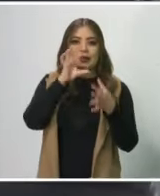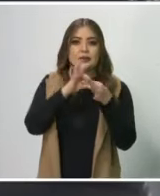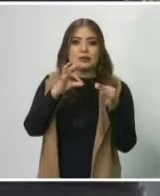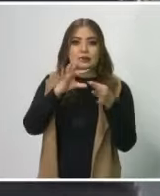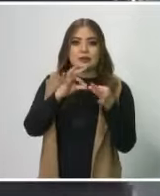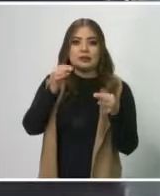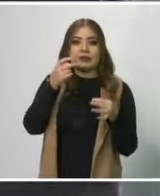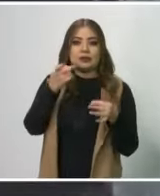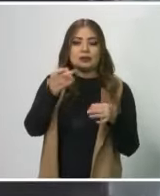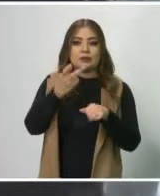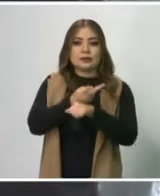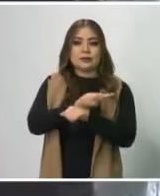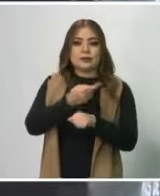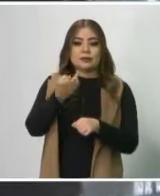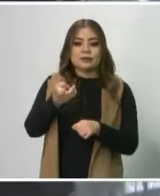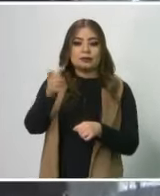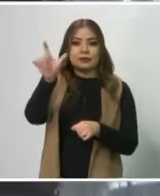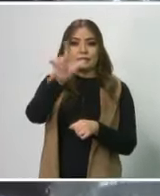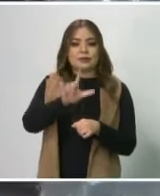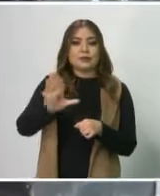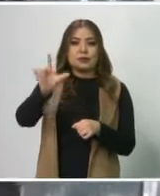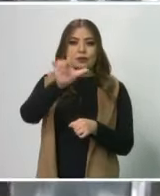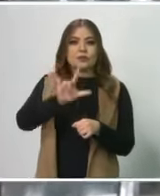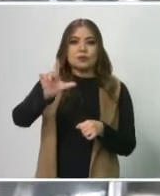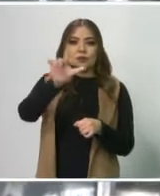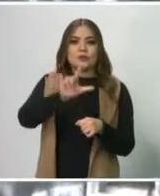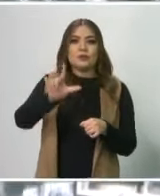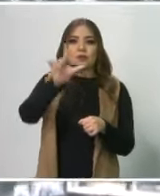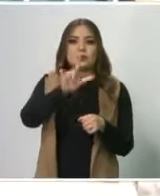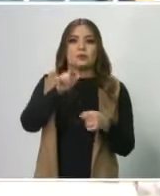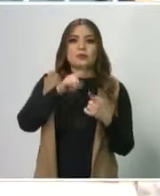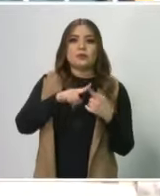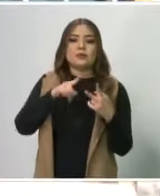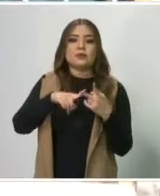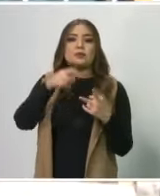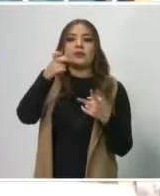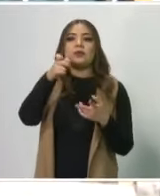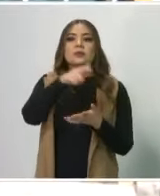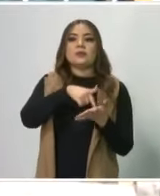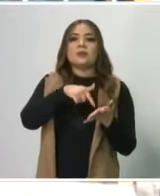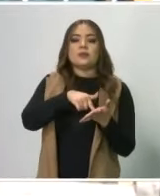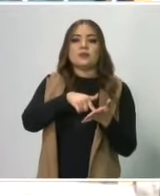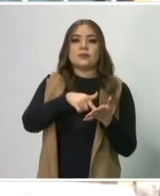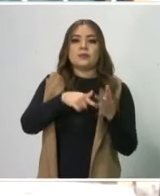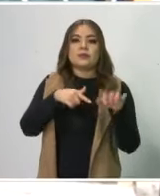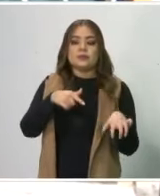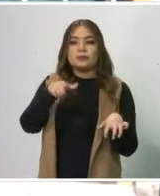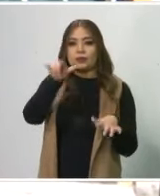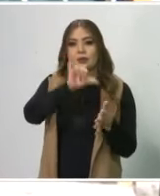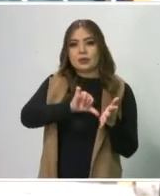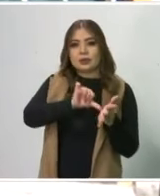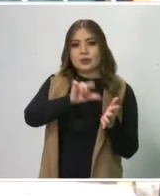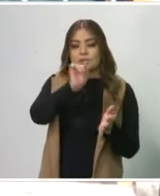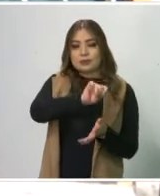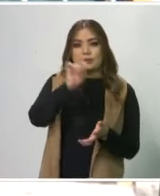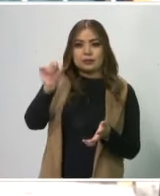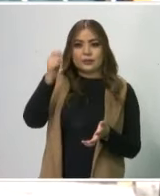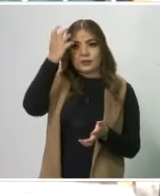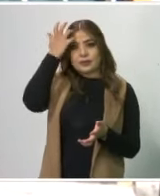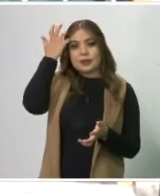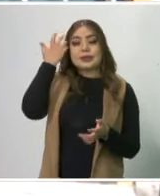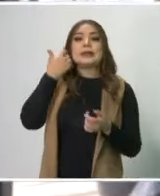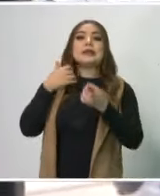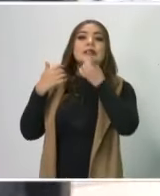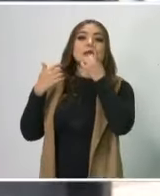hechos sucedieron la madrugada del lunes en la calle dror Mora ubicada en el sector centro de la ciudad de Torreón según el